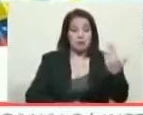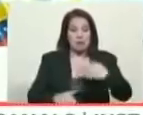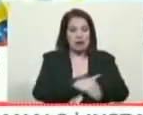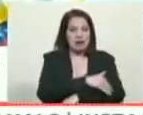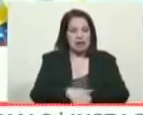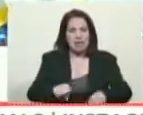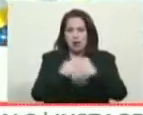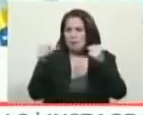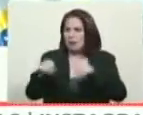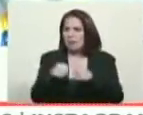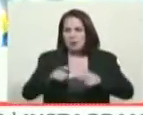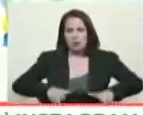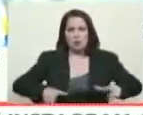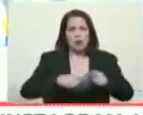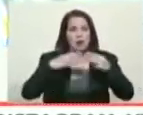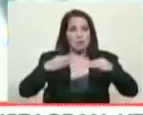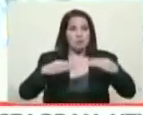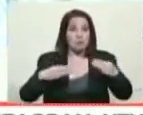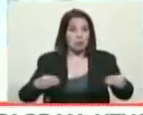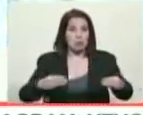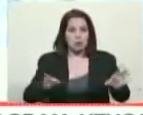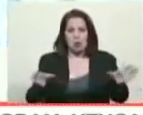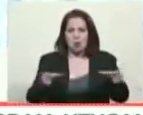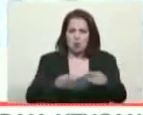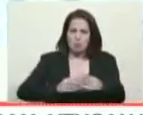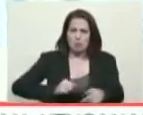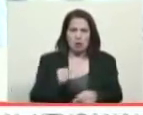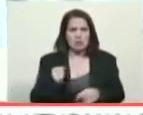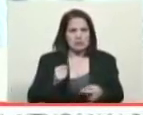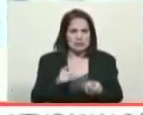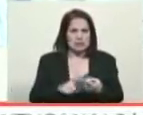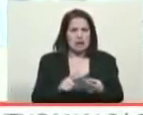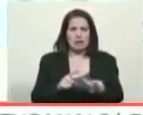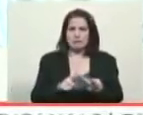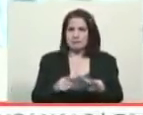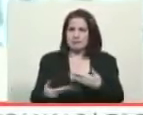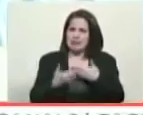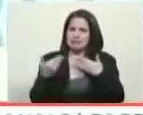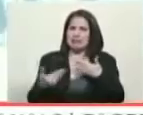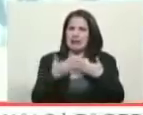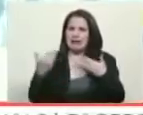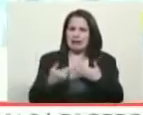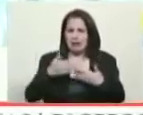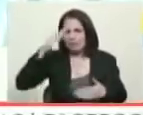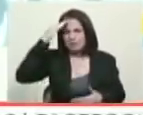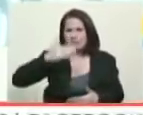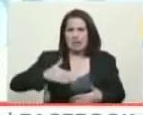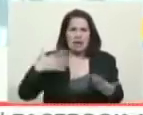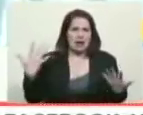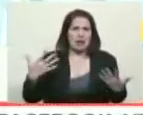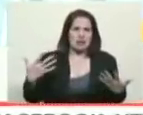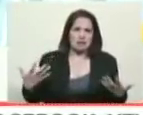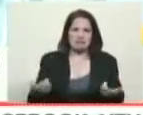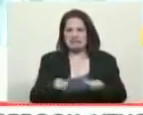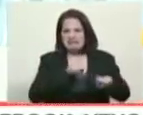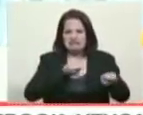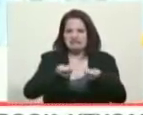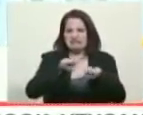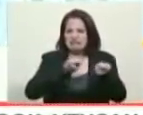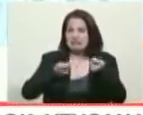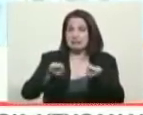públicos los módulos policiales a atacar cuarteles para provocar a las fuerzas armada nacional